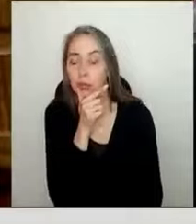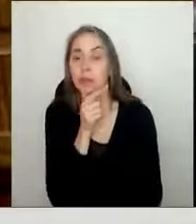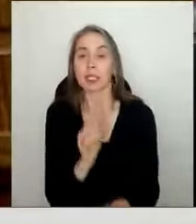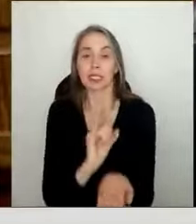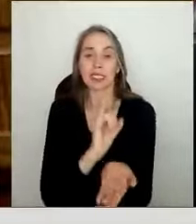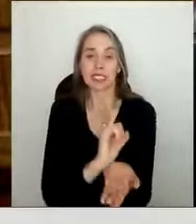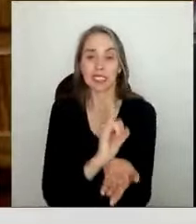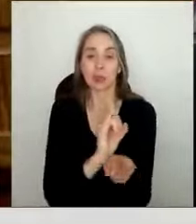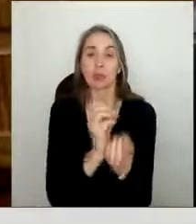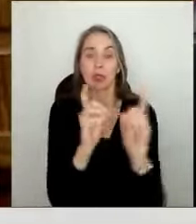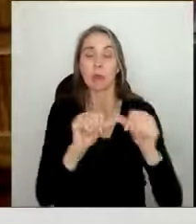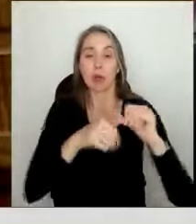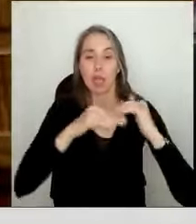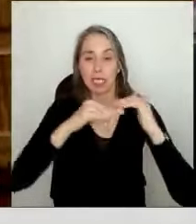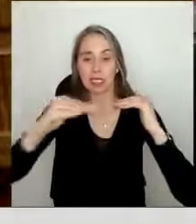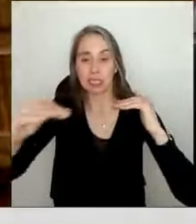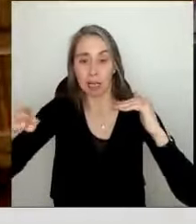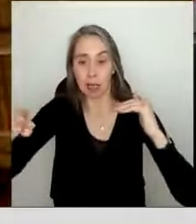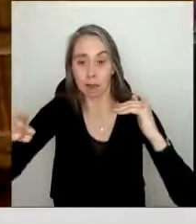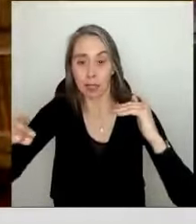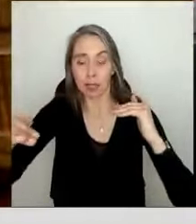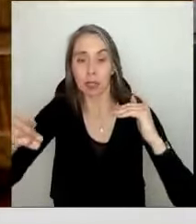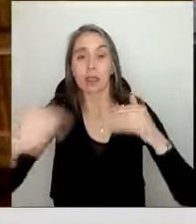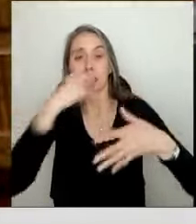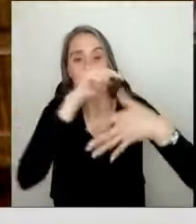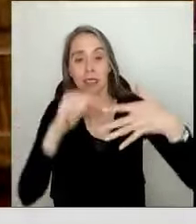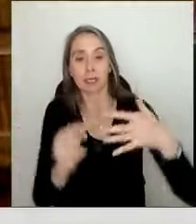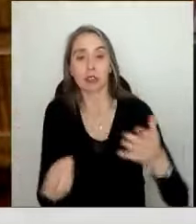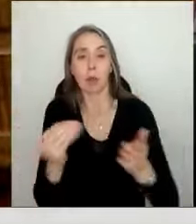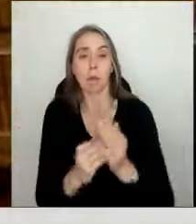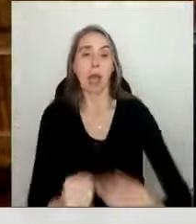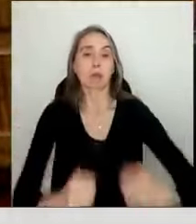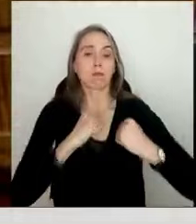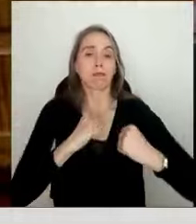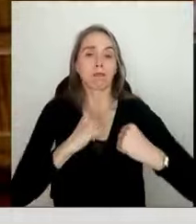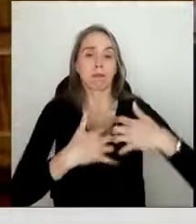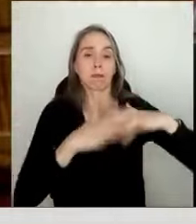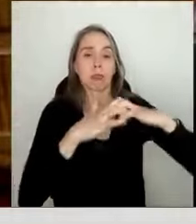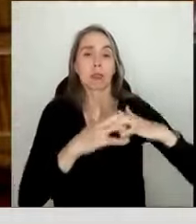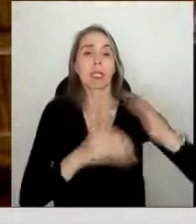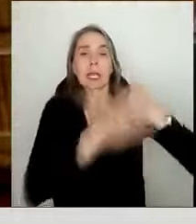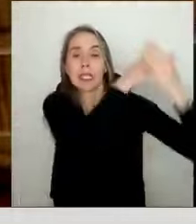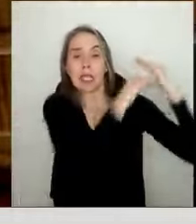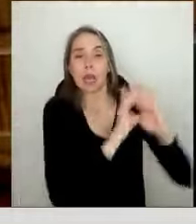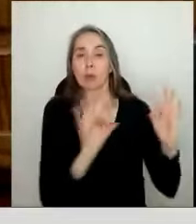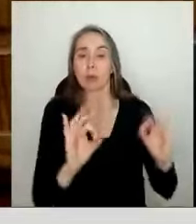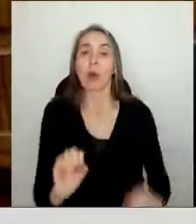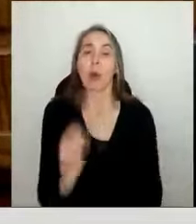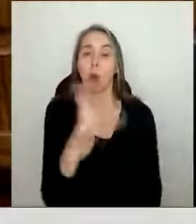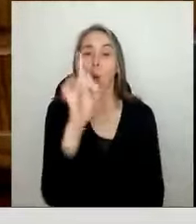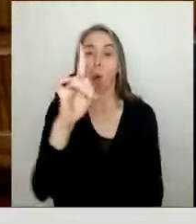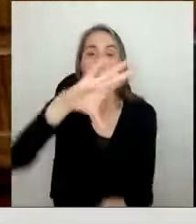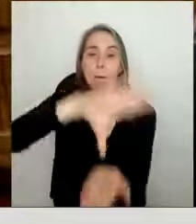democrática que gozamos se ven más fortalecidas que nunca somos un solo país una sola